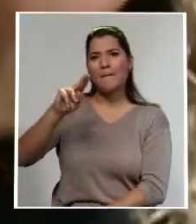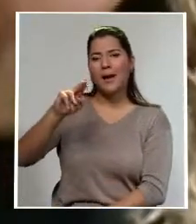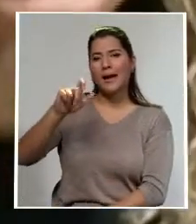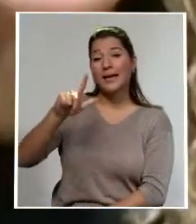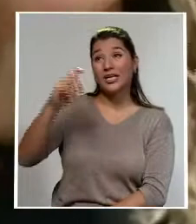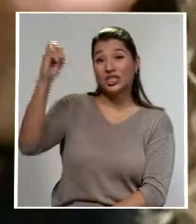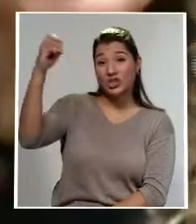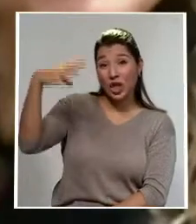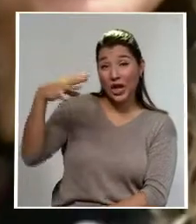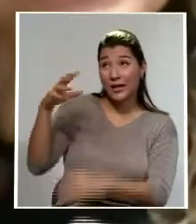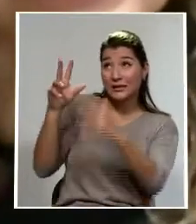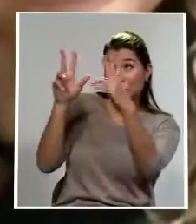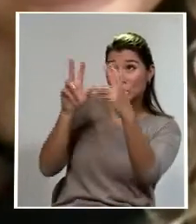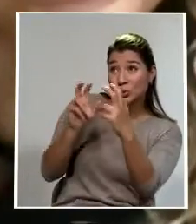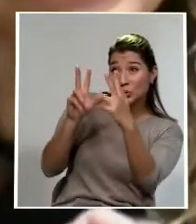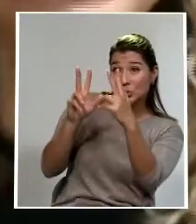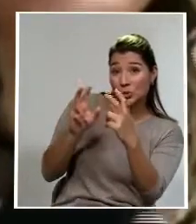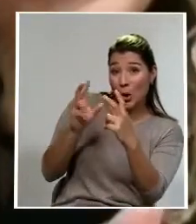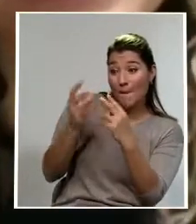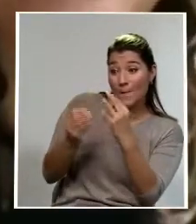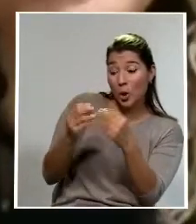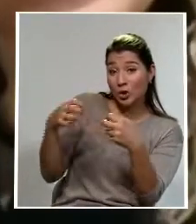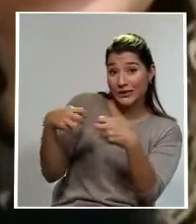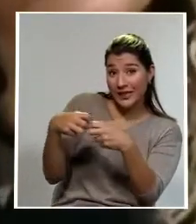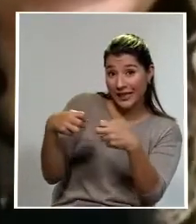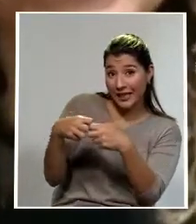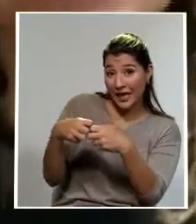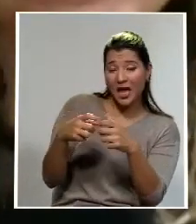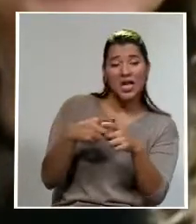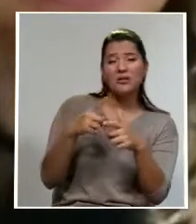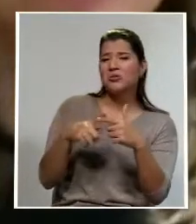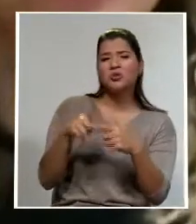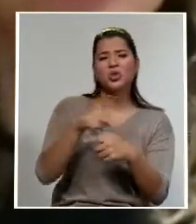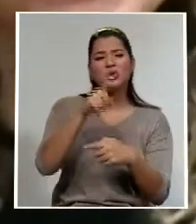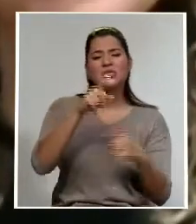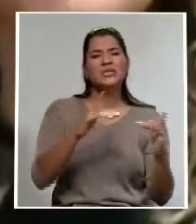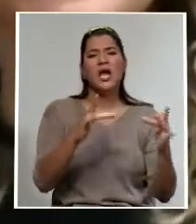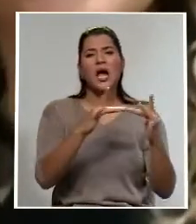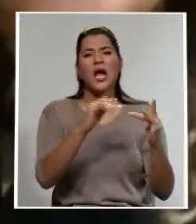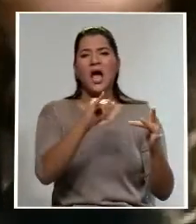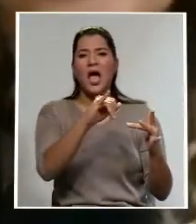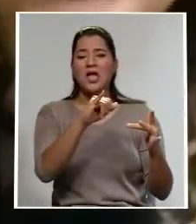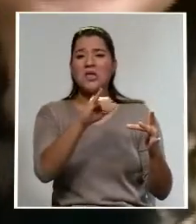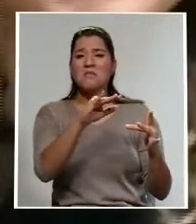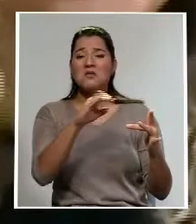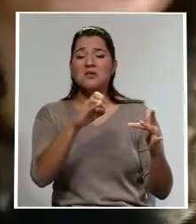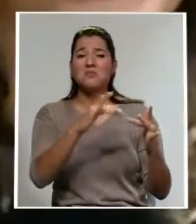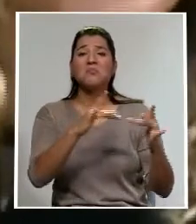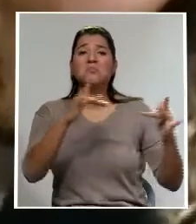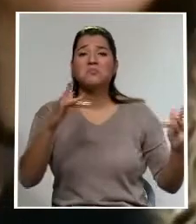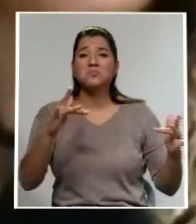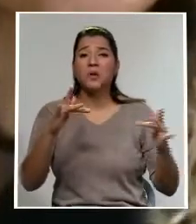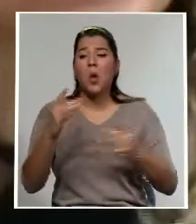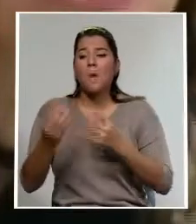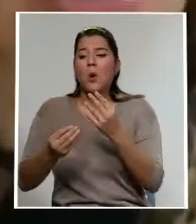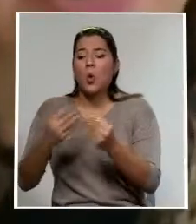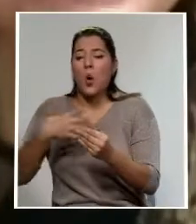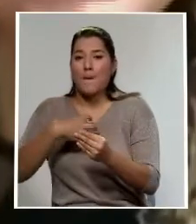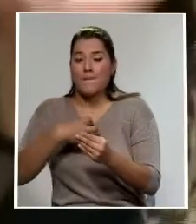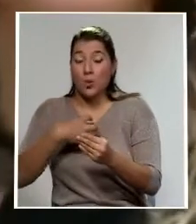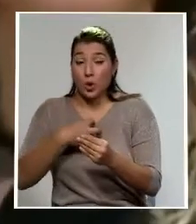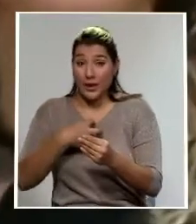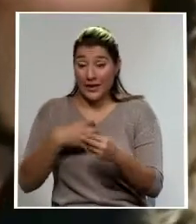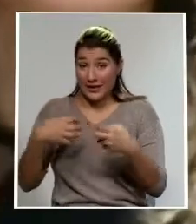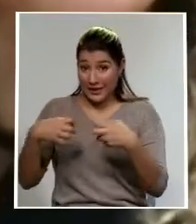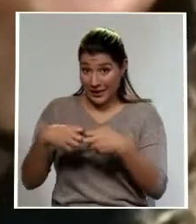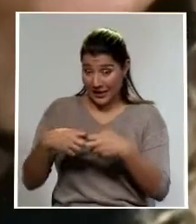reglamentos o a la falta de ley específica habilitante, que eso es lo que es esta, se utiliza lo que ha habido en algunas otras